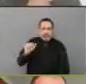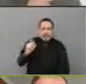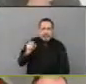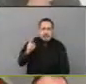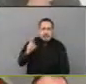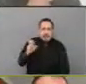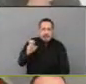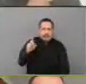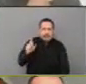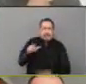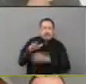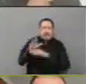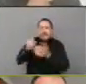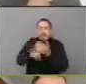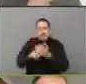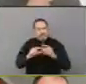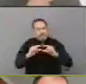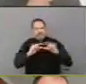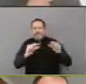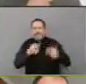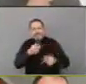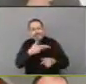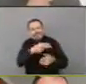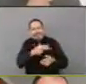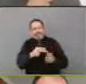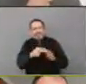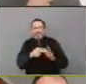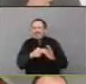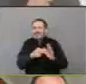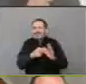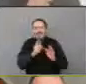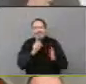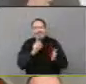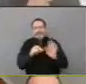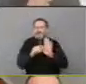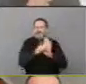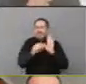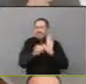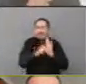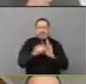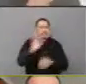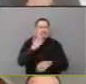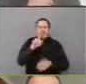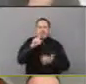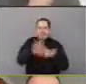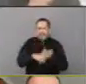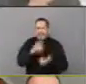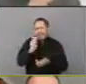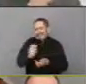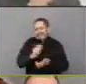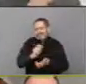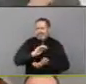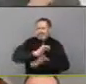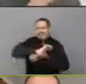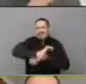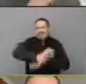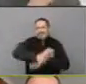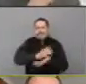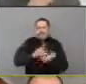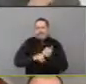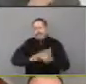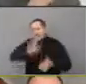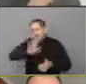de las etiquetas que se realizan y que pudieran derivar de actos probablemente